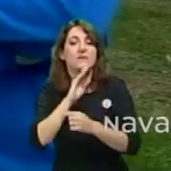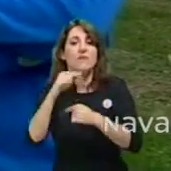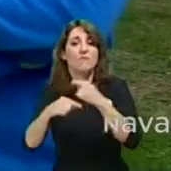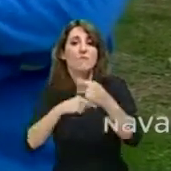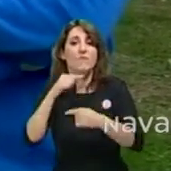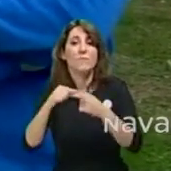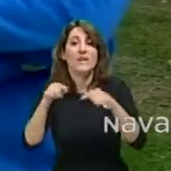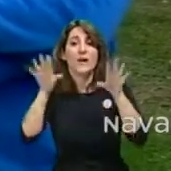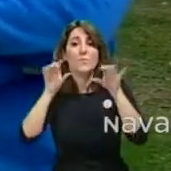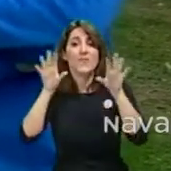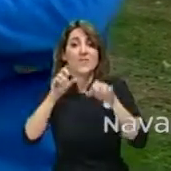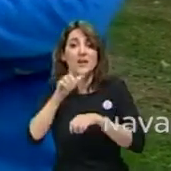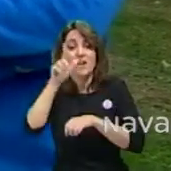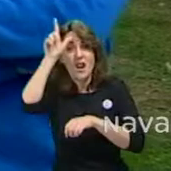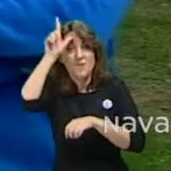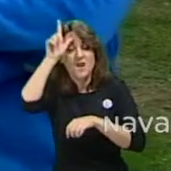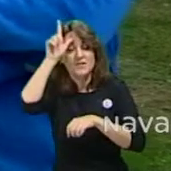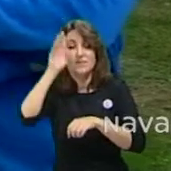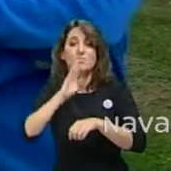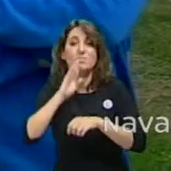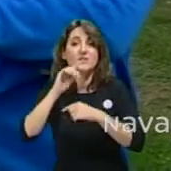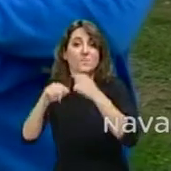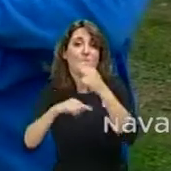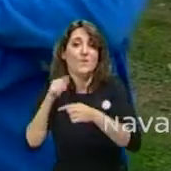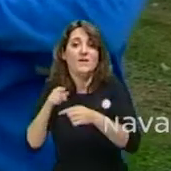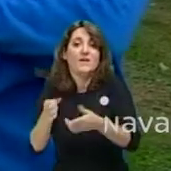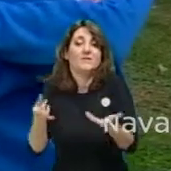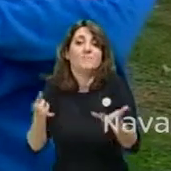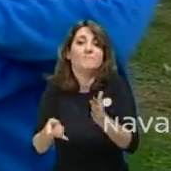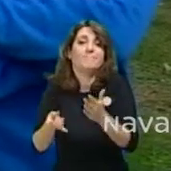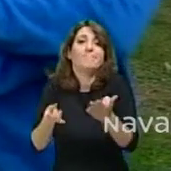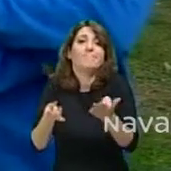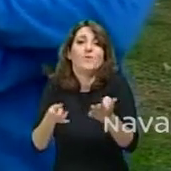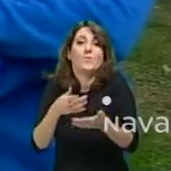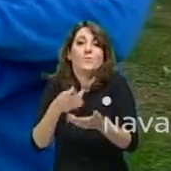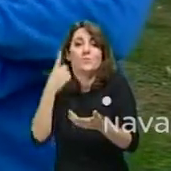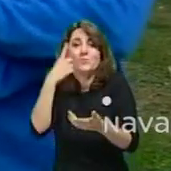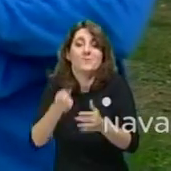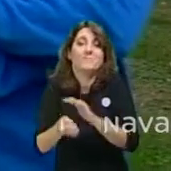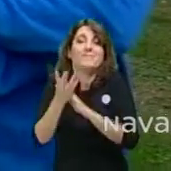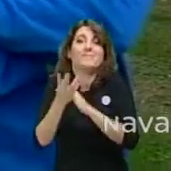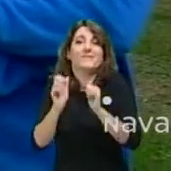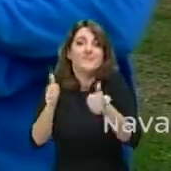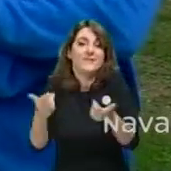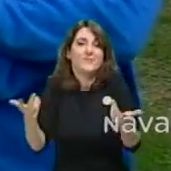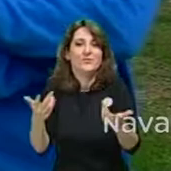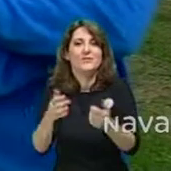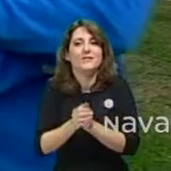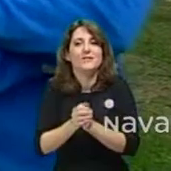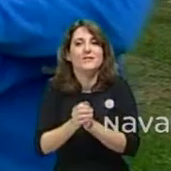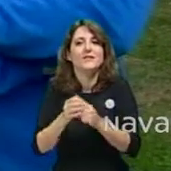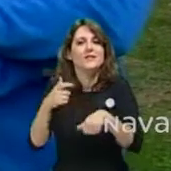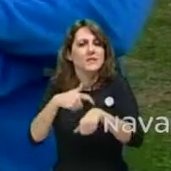aprendiendo alemán. Y allí saltó lo que fuera. y desde luego necesitó un tiempo